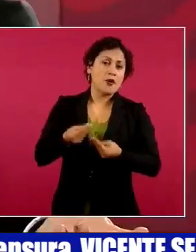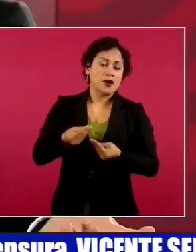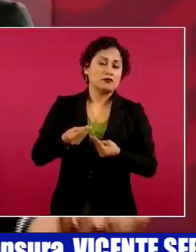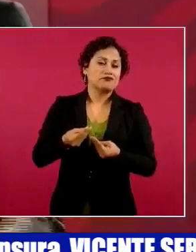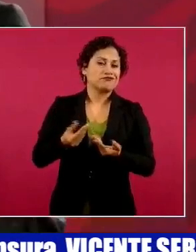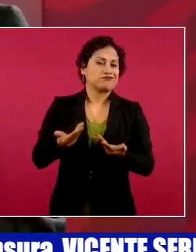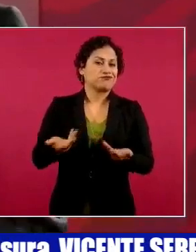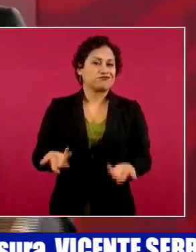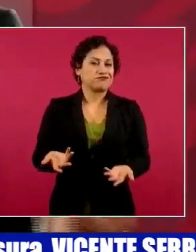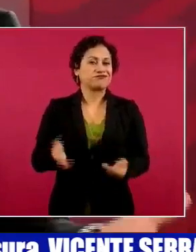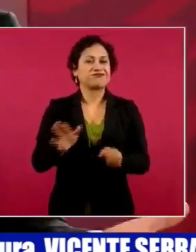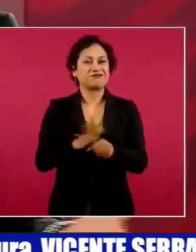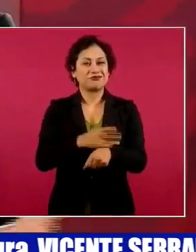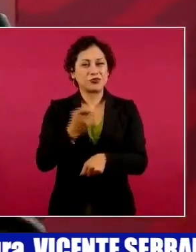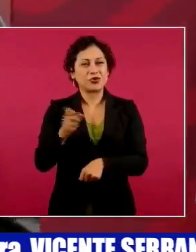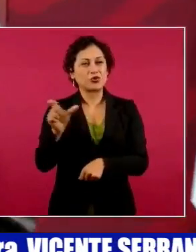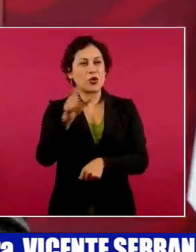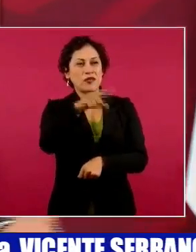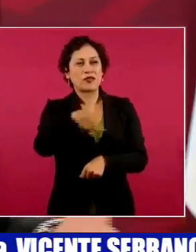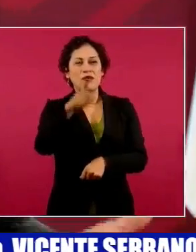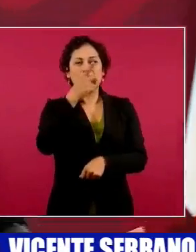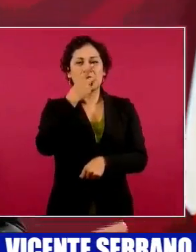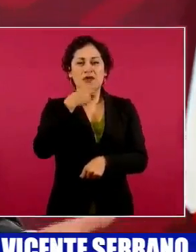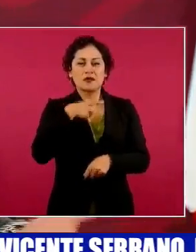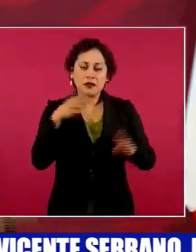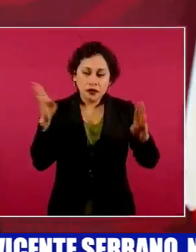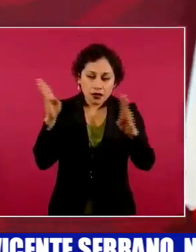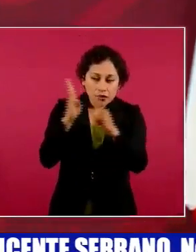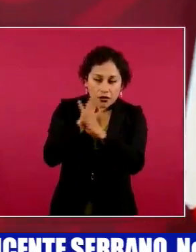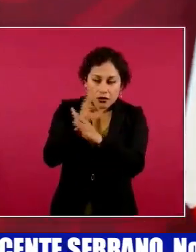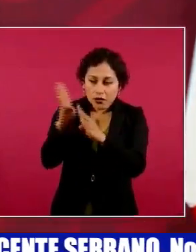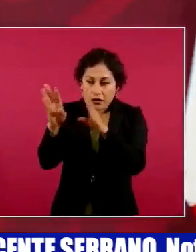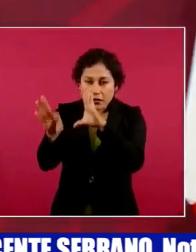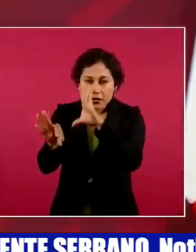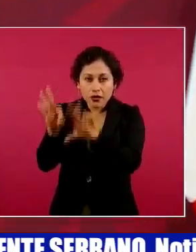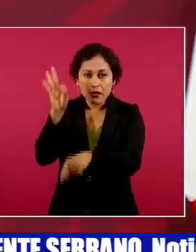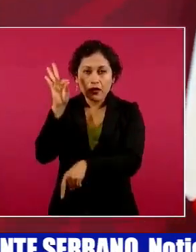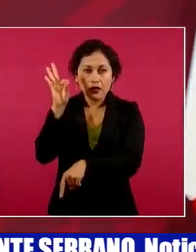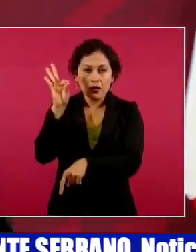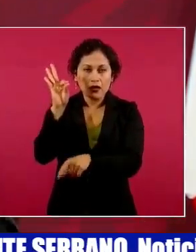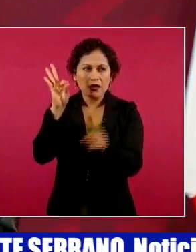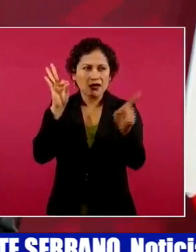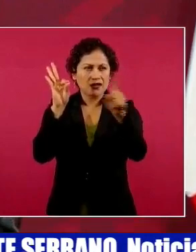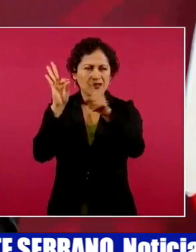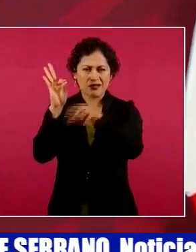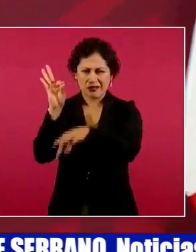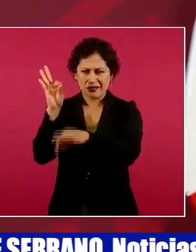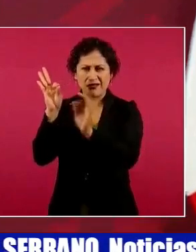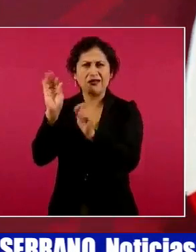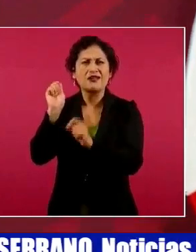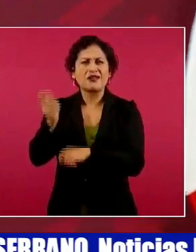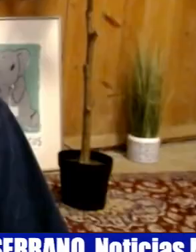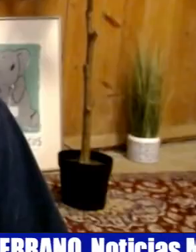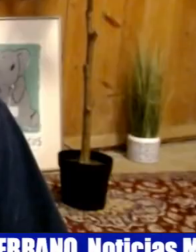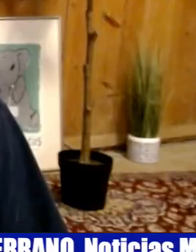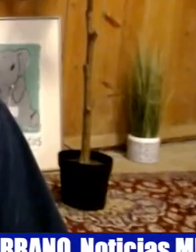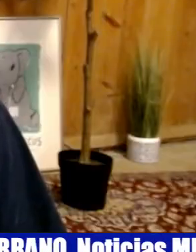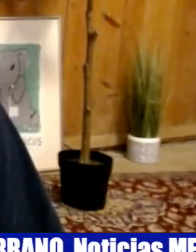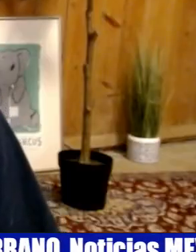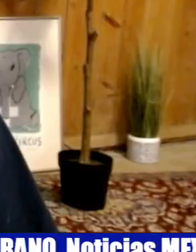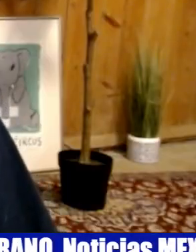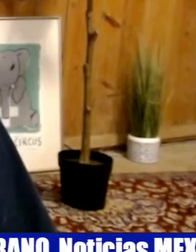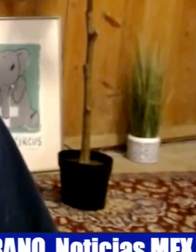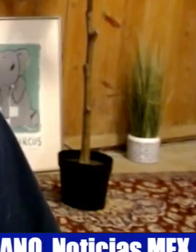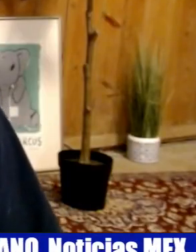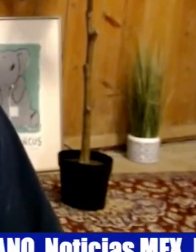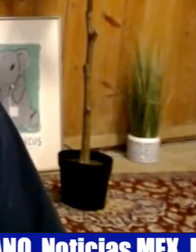cierto, en esto que dice el presidente de que no hay nada de qué avergonzarse, y en esto que se da a conocer mediante los hackers Guacamaya o lo que sea con Loret de Mola,